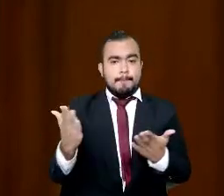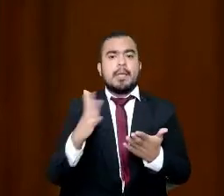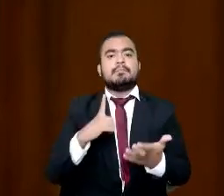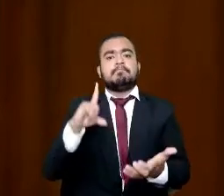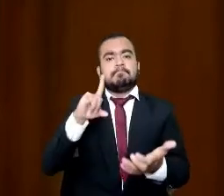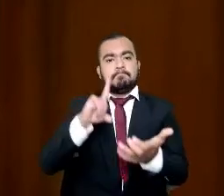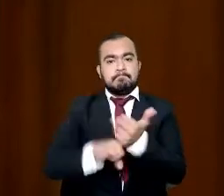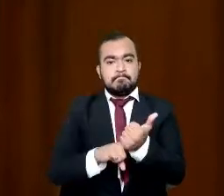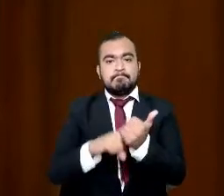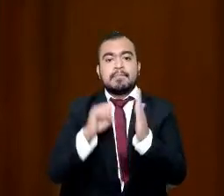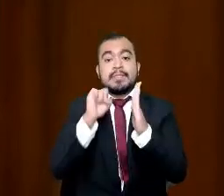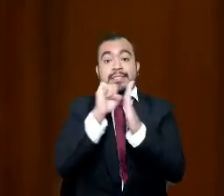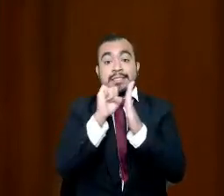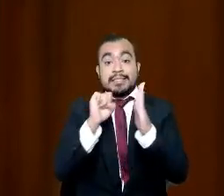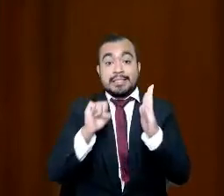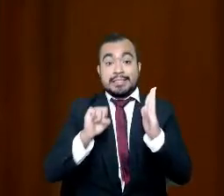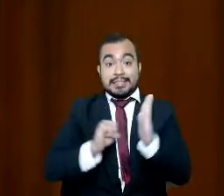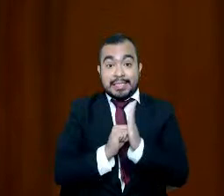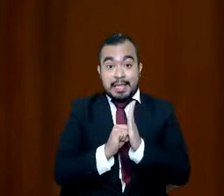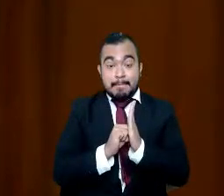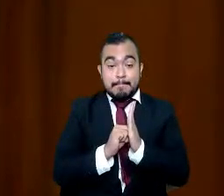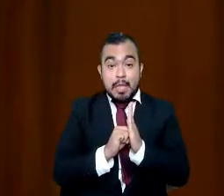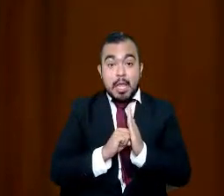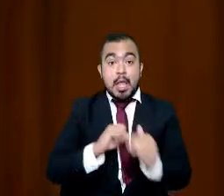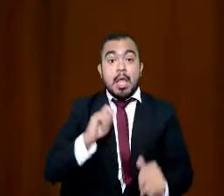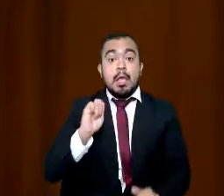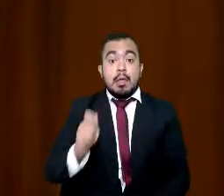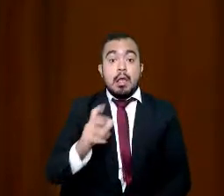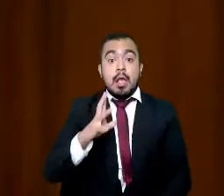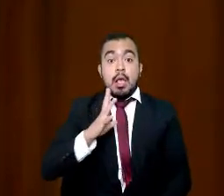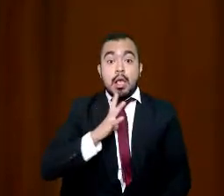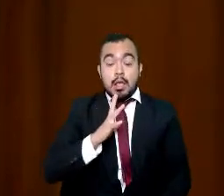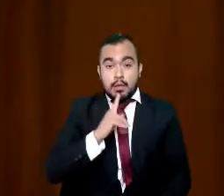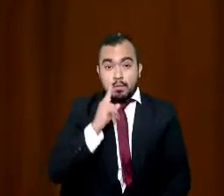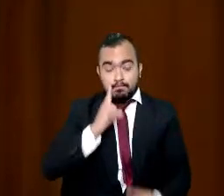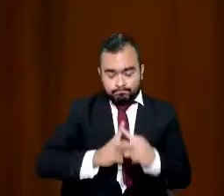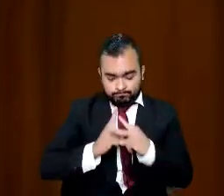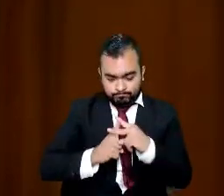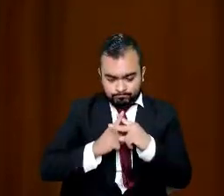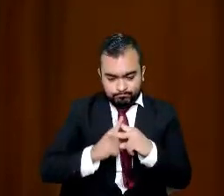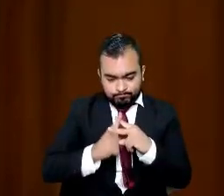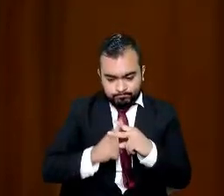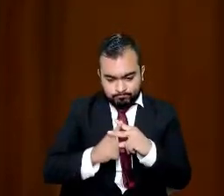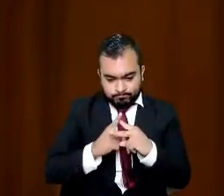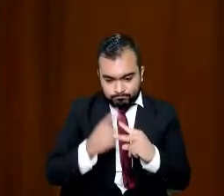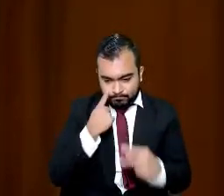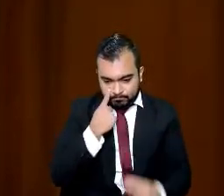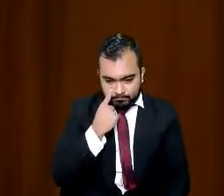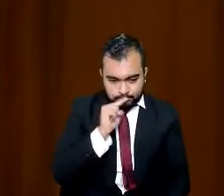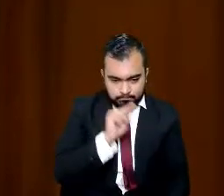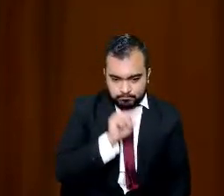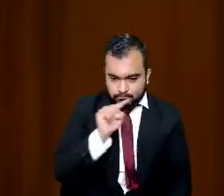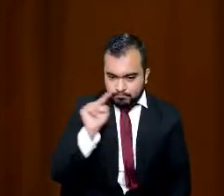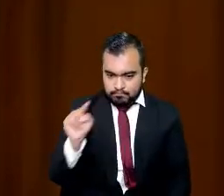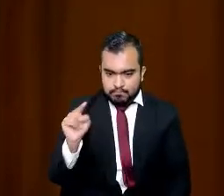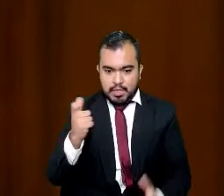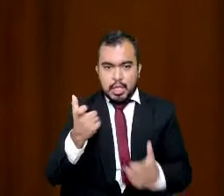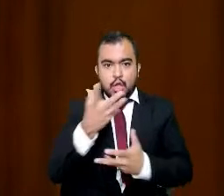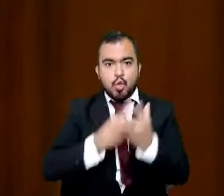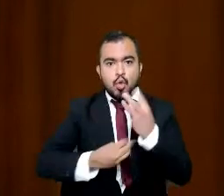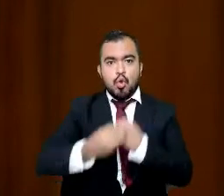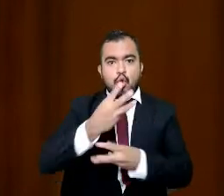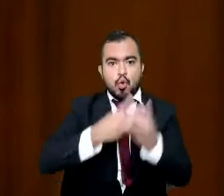un sistema donde se pueden hacer economías de escala. Eso seguramente se va a repercutir en la